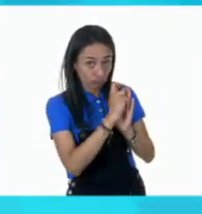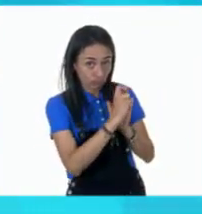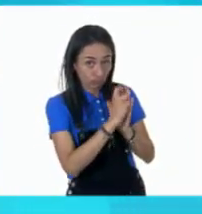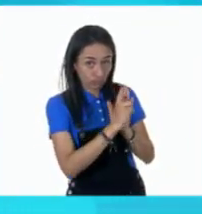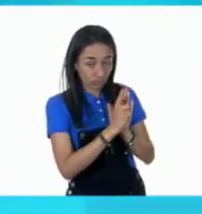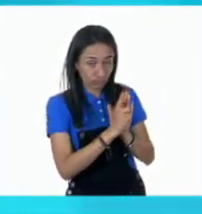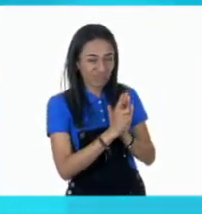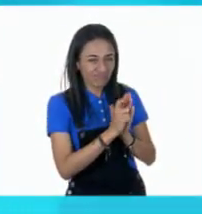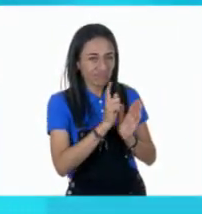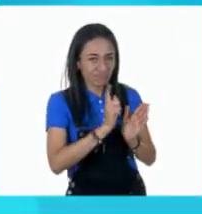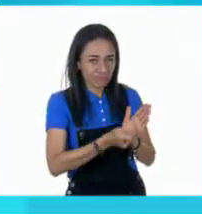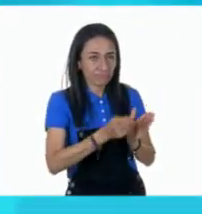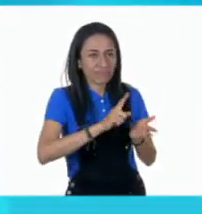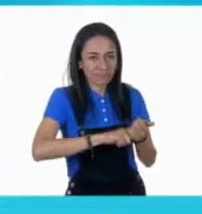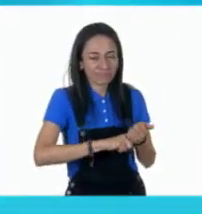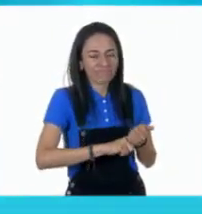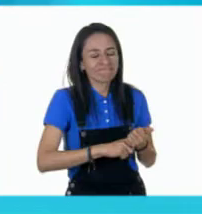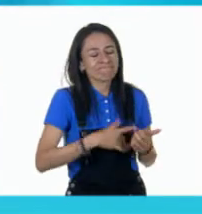calor.